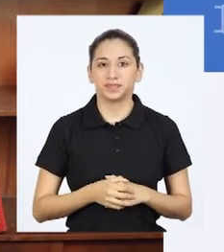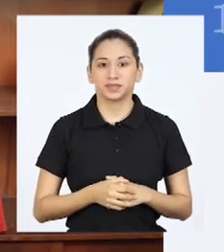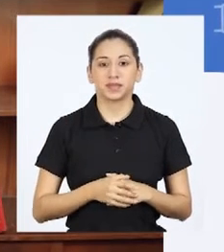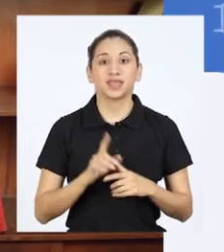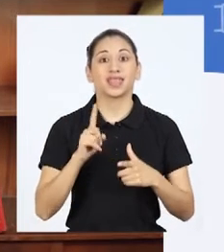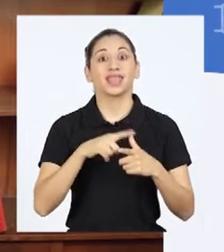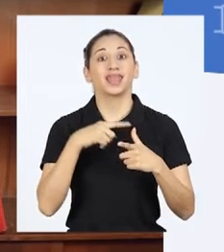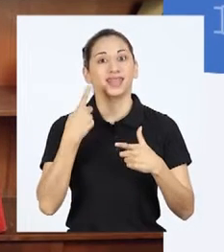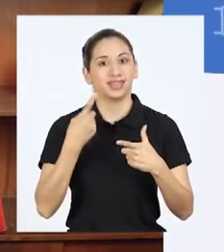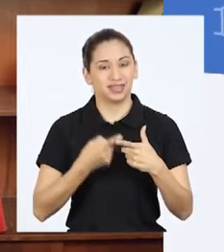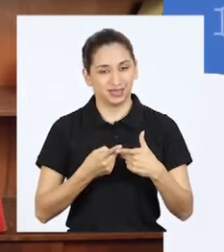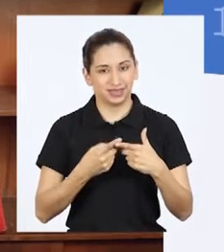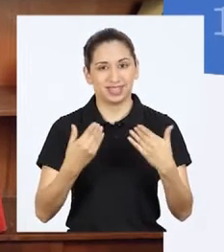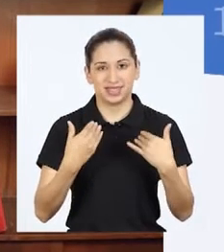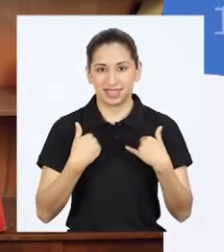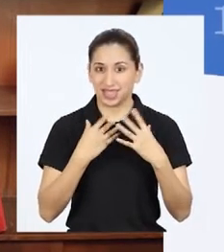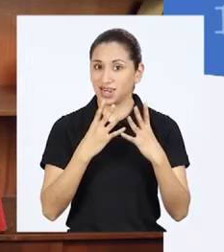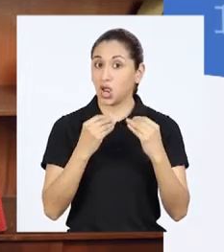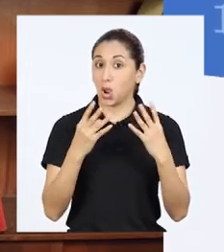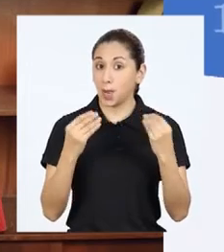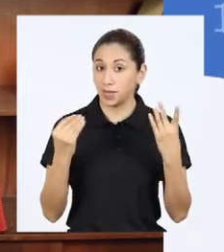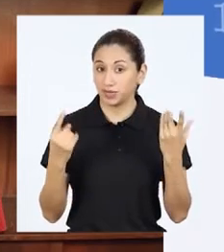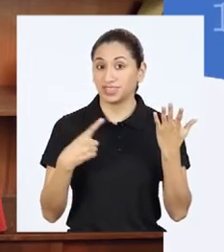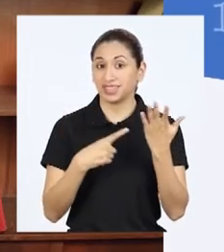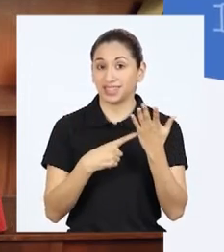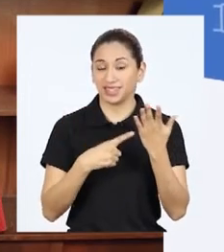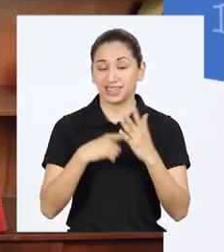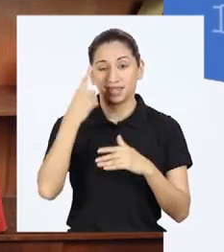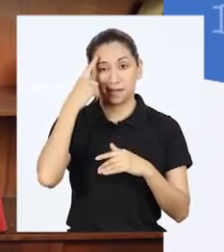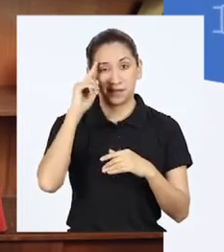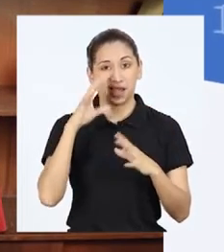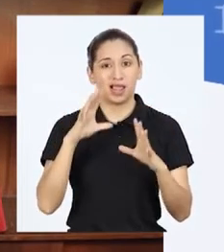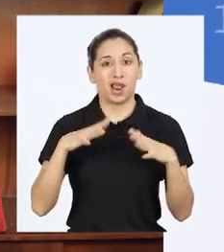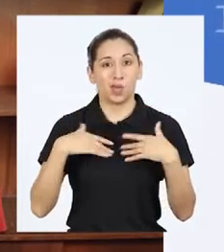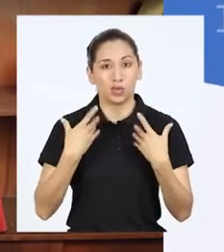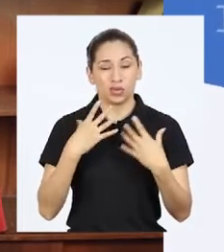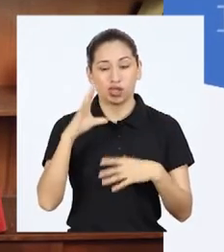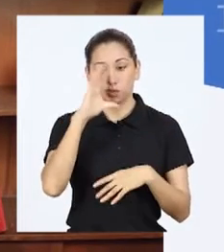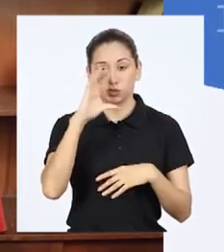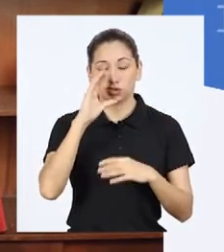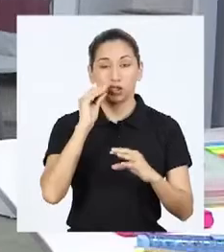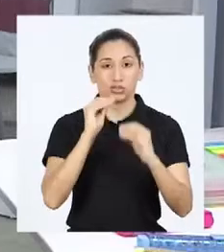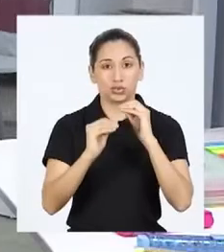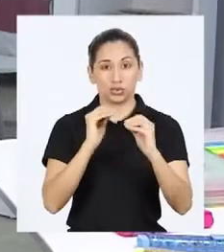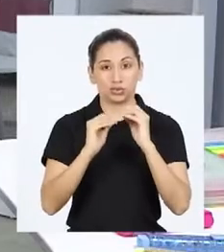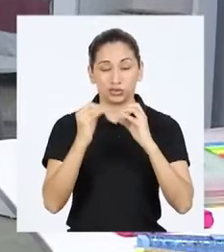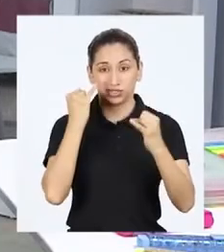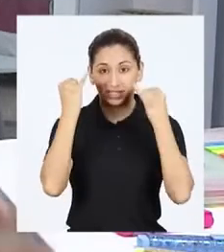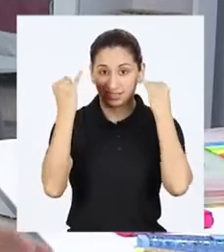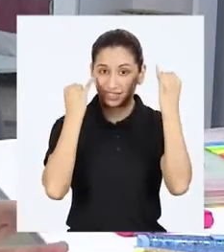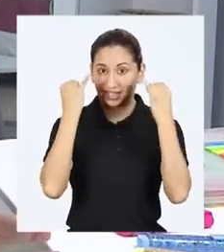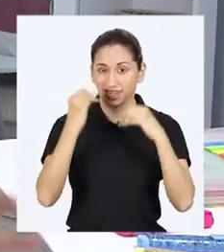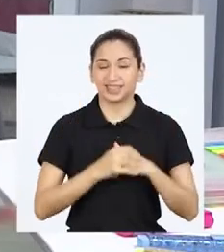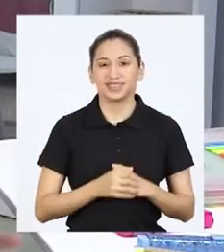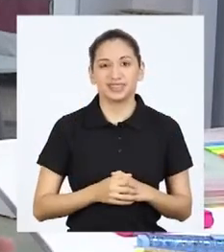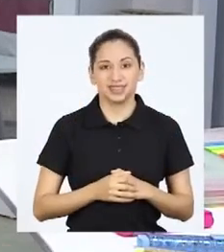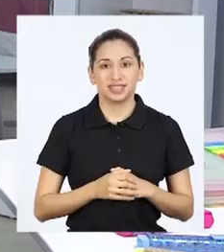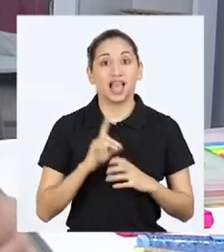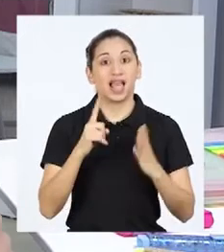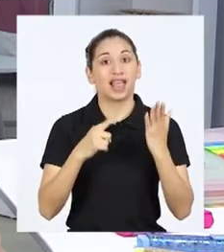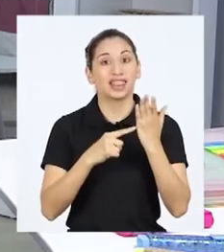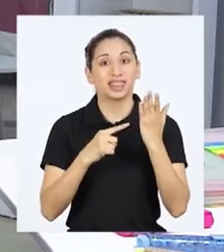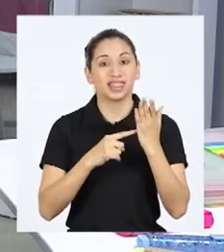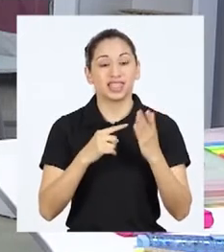Entonces, tenemos varias técnicas para llegar a soluciones creativas. ¿La